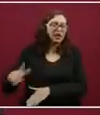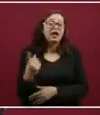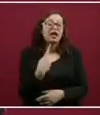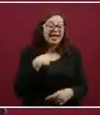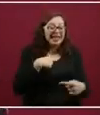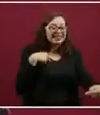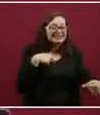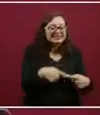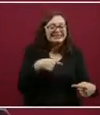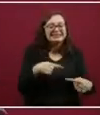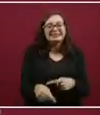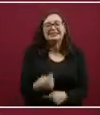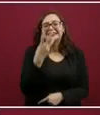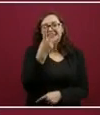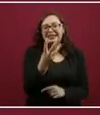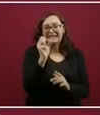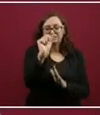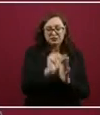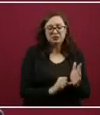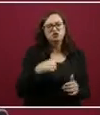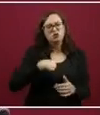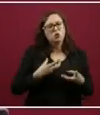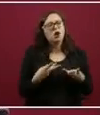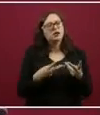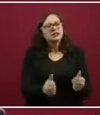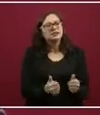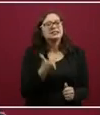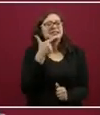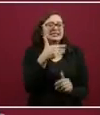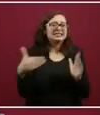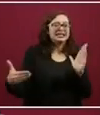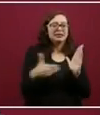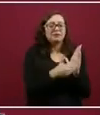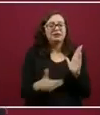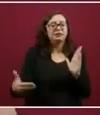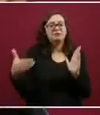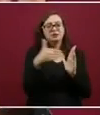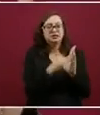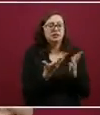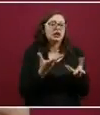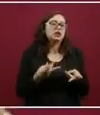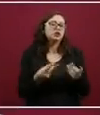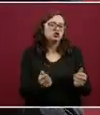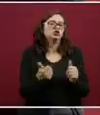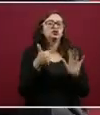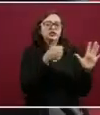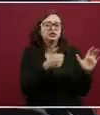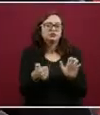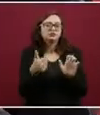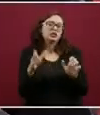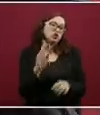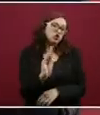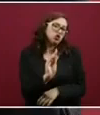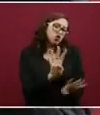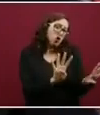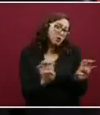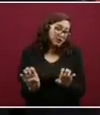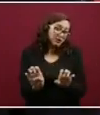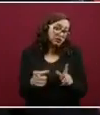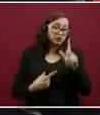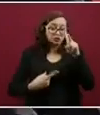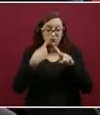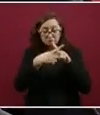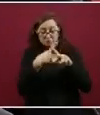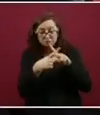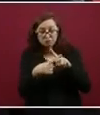me va a gastar 7,400 millones. El primer trimestre se gastó 6,900. ¿Cuánto es eso en términos de